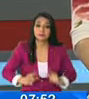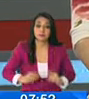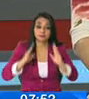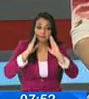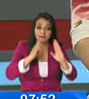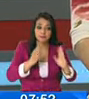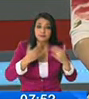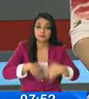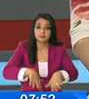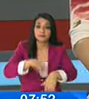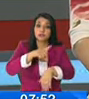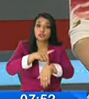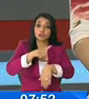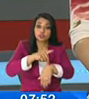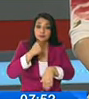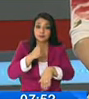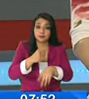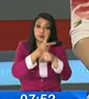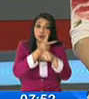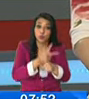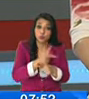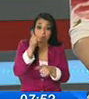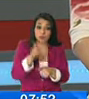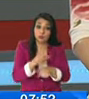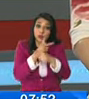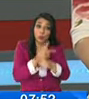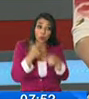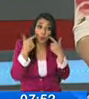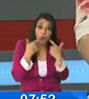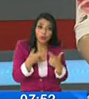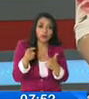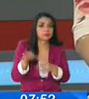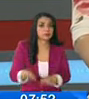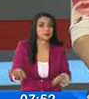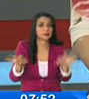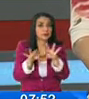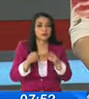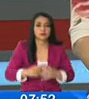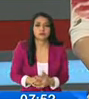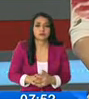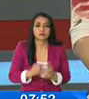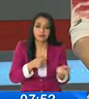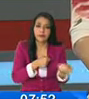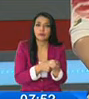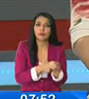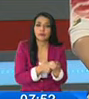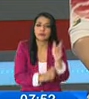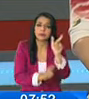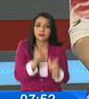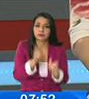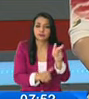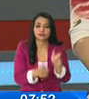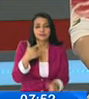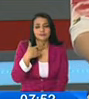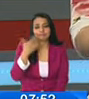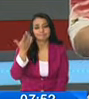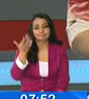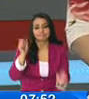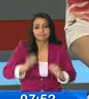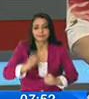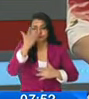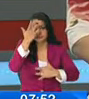Pública. Médicos coinciden que los cuidadores juegan un papel preponderante para poder apoyar a quienes sufren esta dolencia.